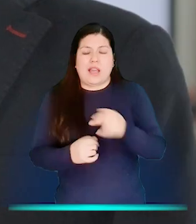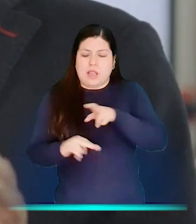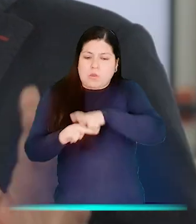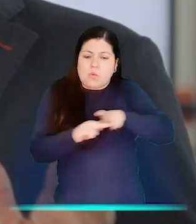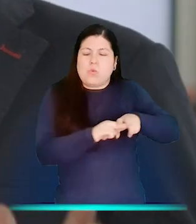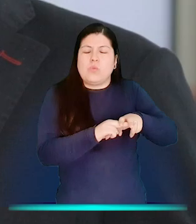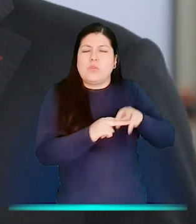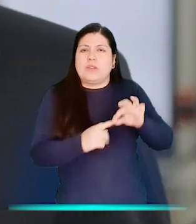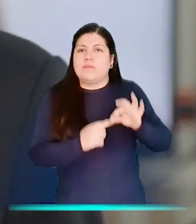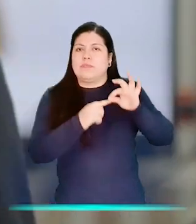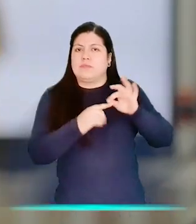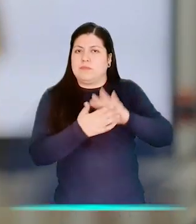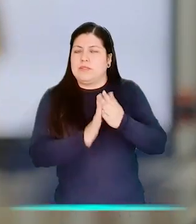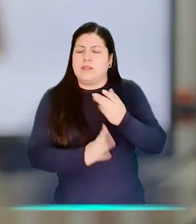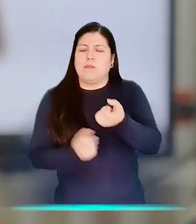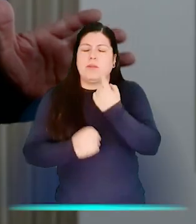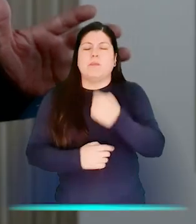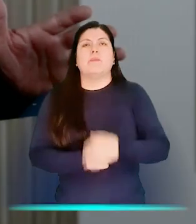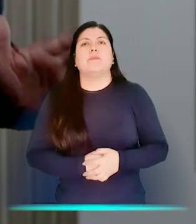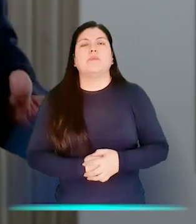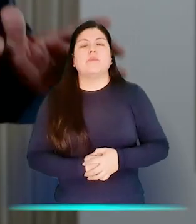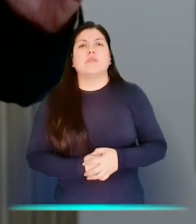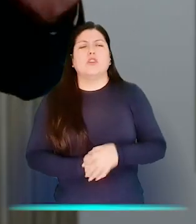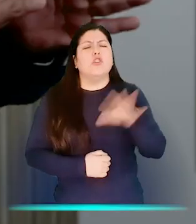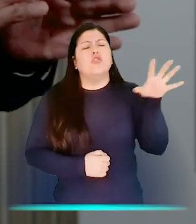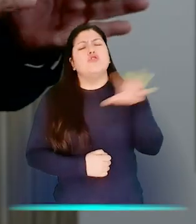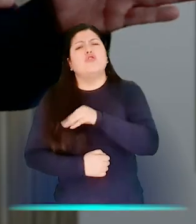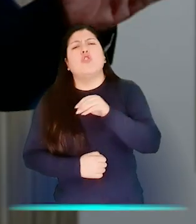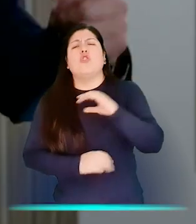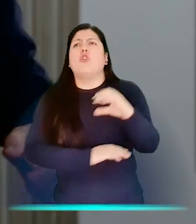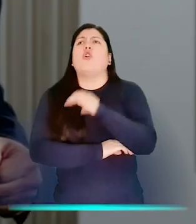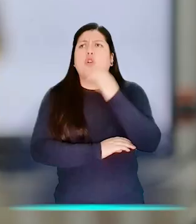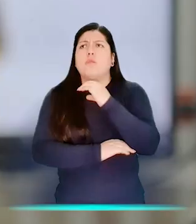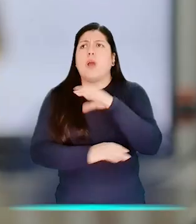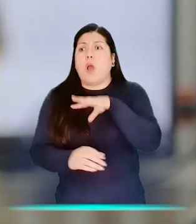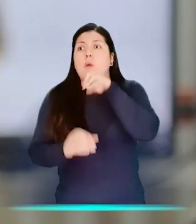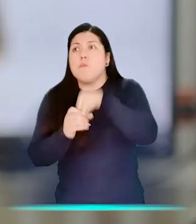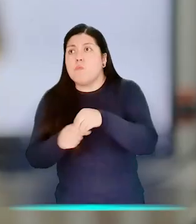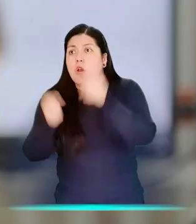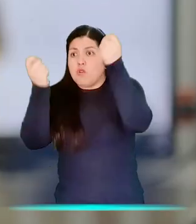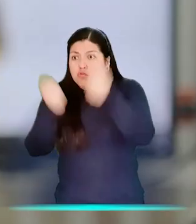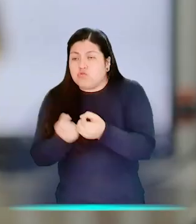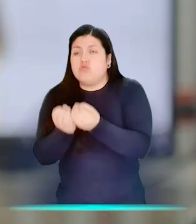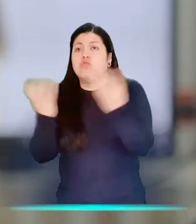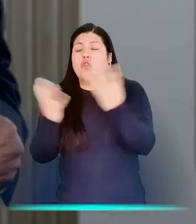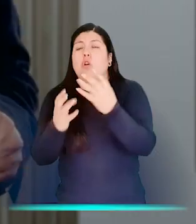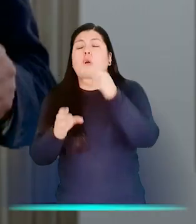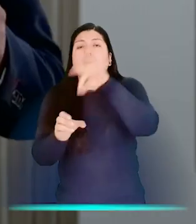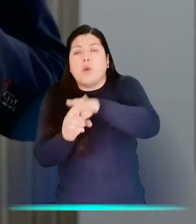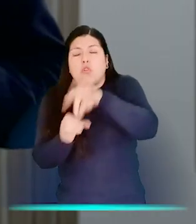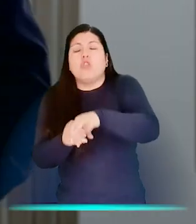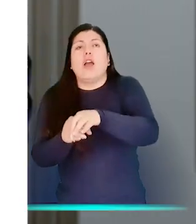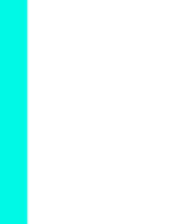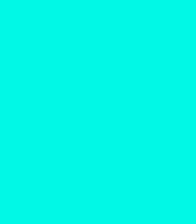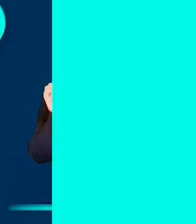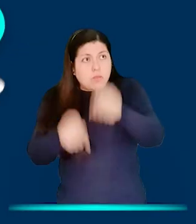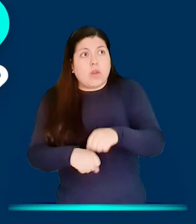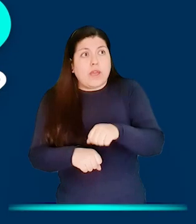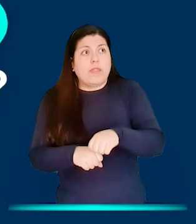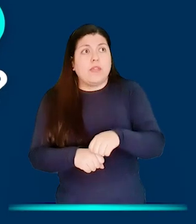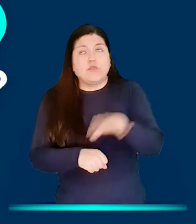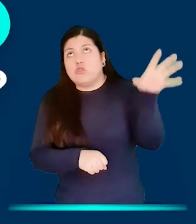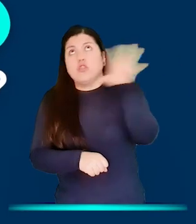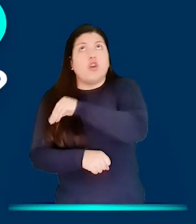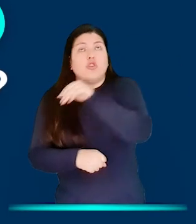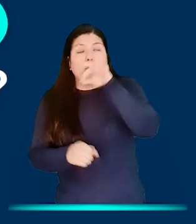2026. Otra pregunta de los ciudadanos a propósito de este tema de las curules especiales de paz. ¿Todos